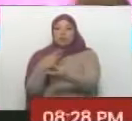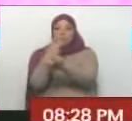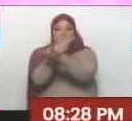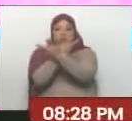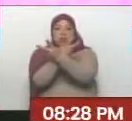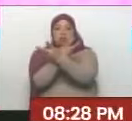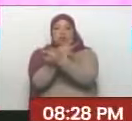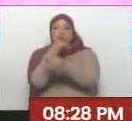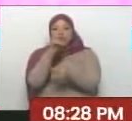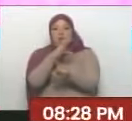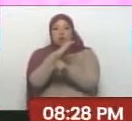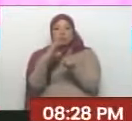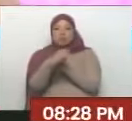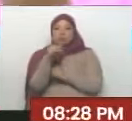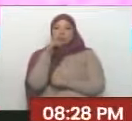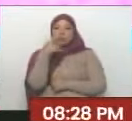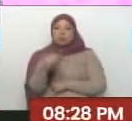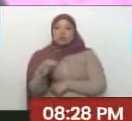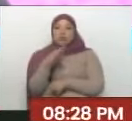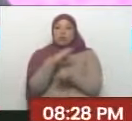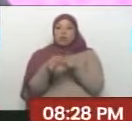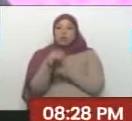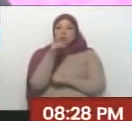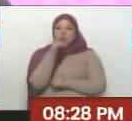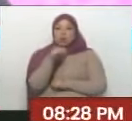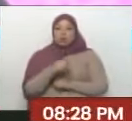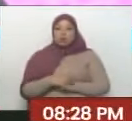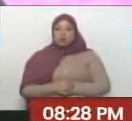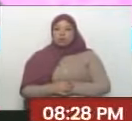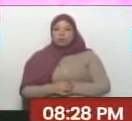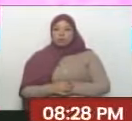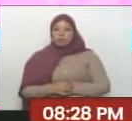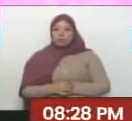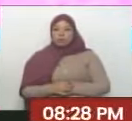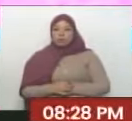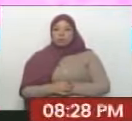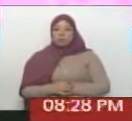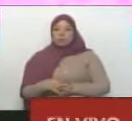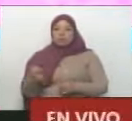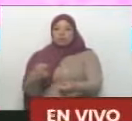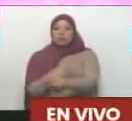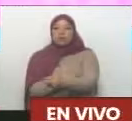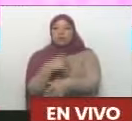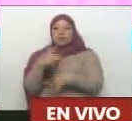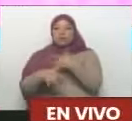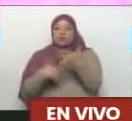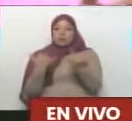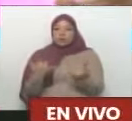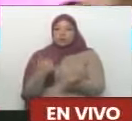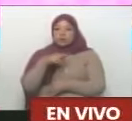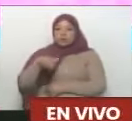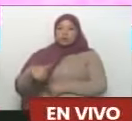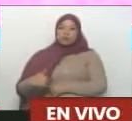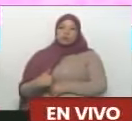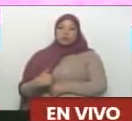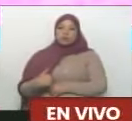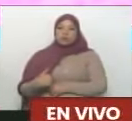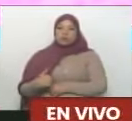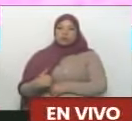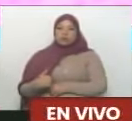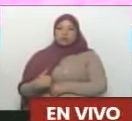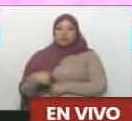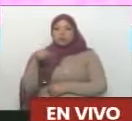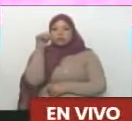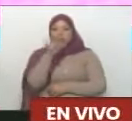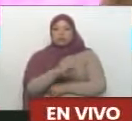de la desculturización o de la aculturación y vacuna para que no nos muerda ese